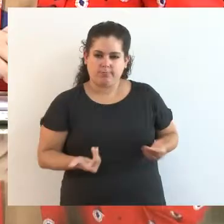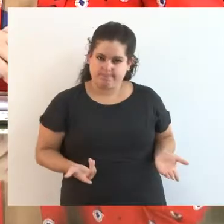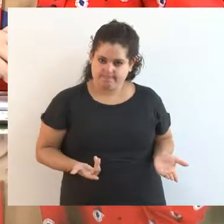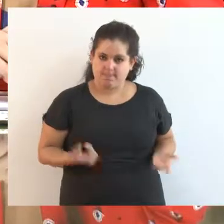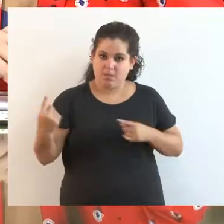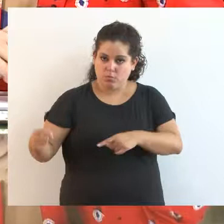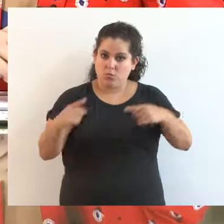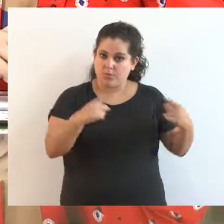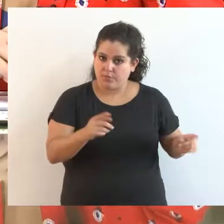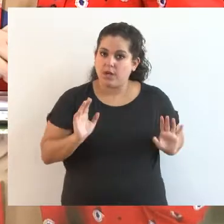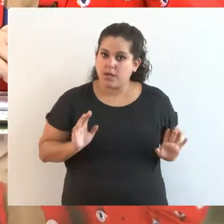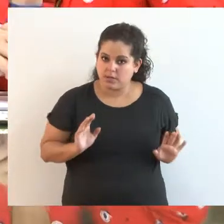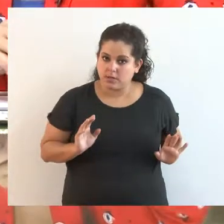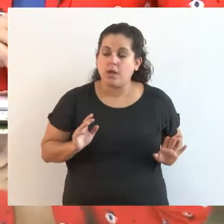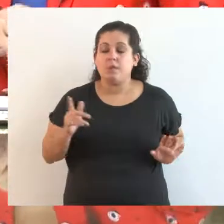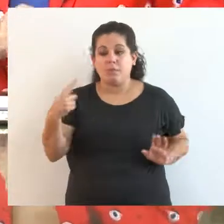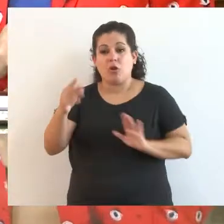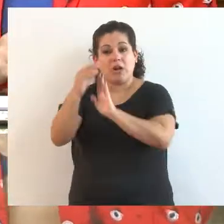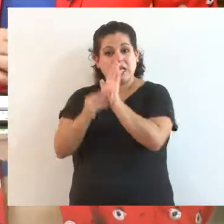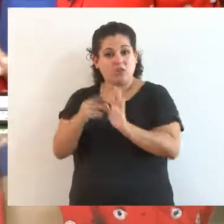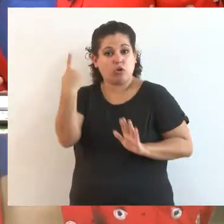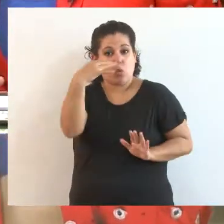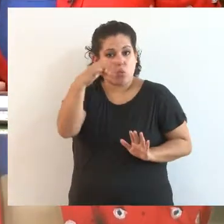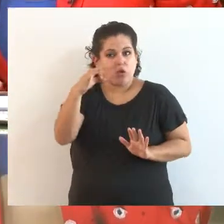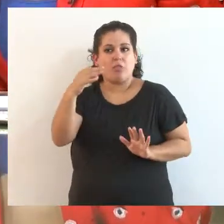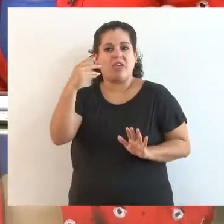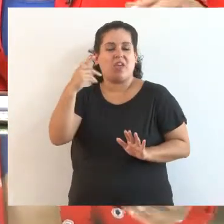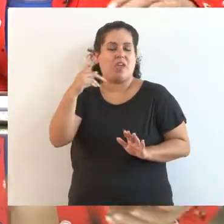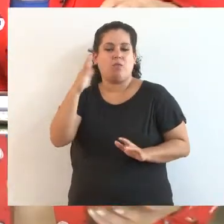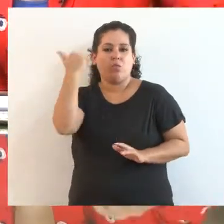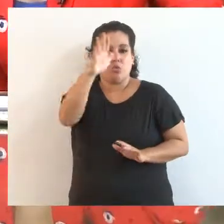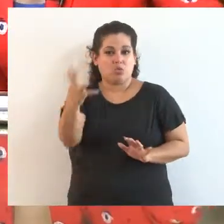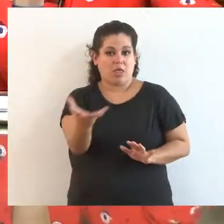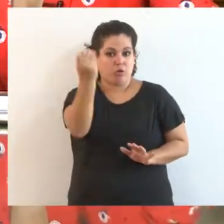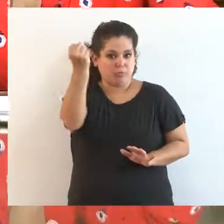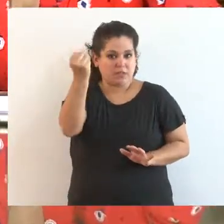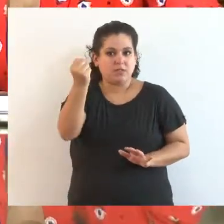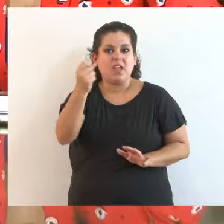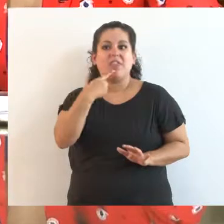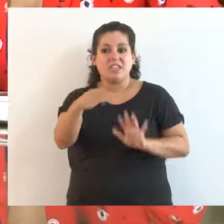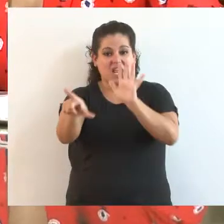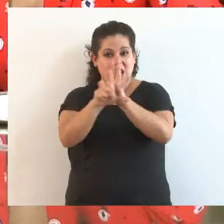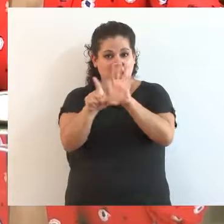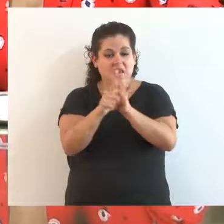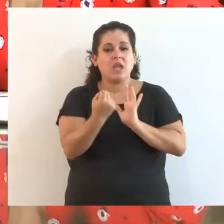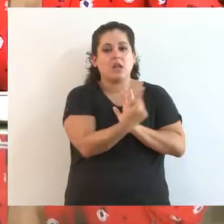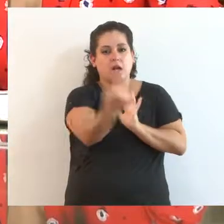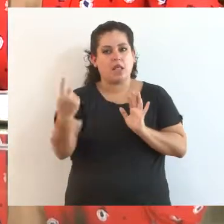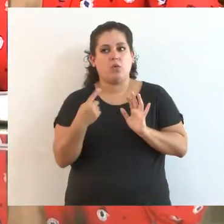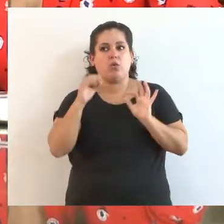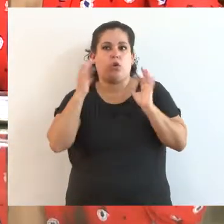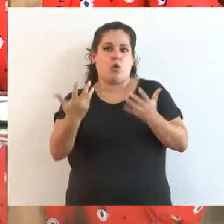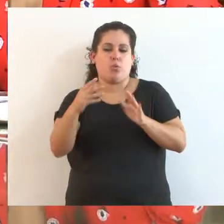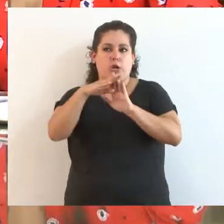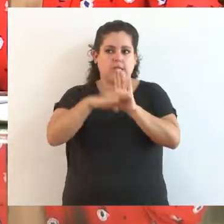general esos son protocolos que los establece el Registro Único de Aspirantes a Adopción, donde no lo tiene que establecer la ley, porque digamos,